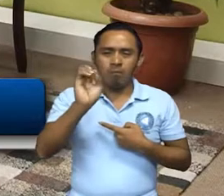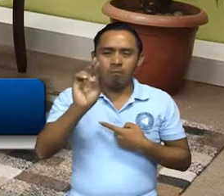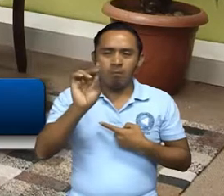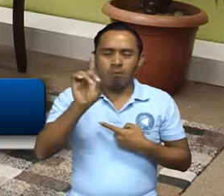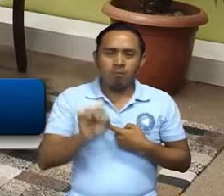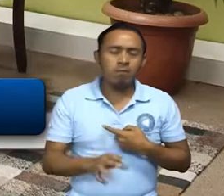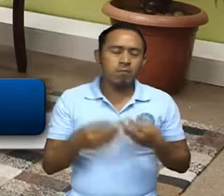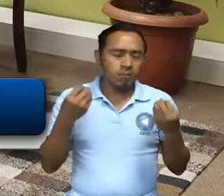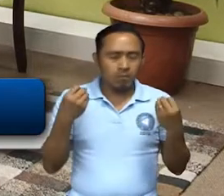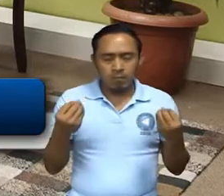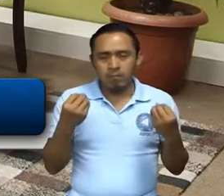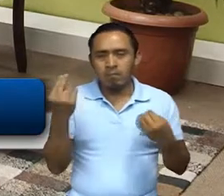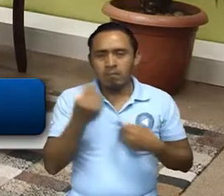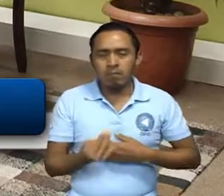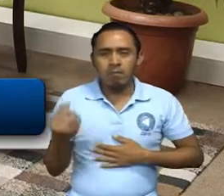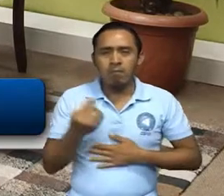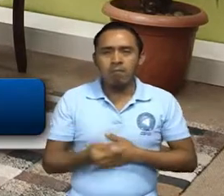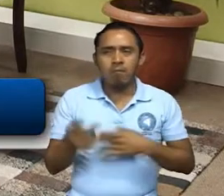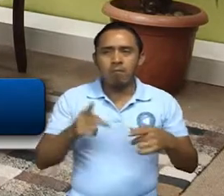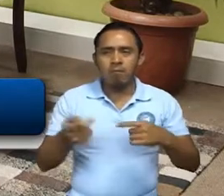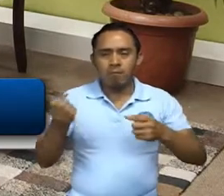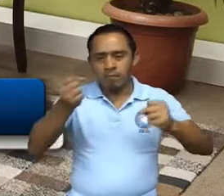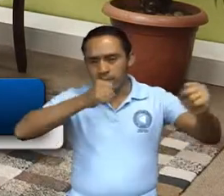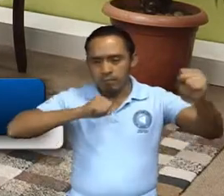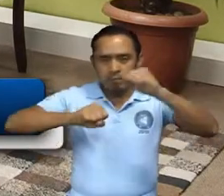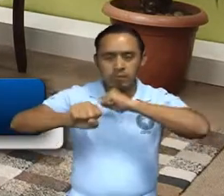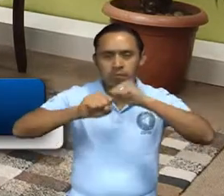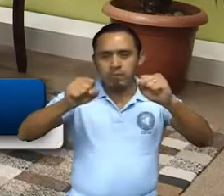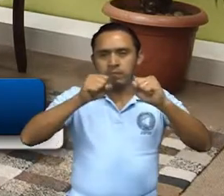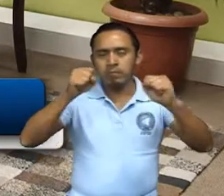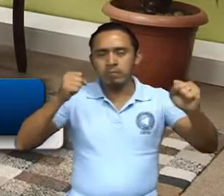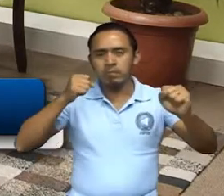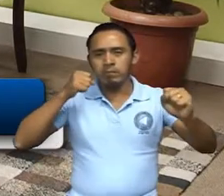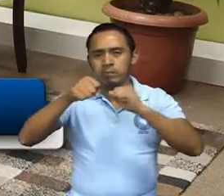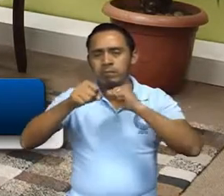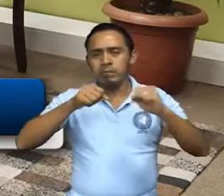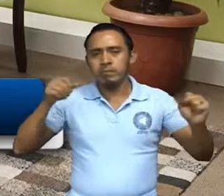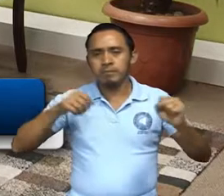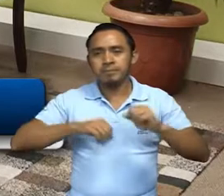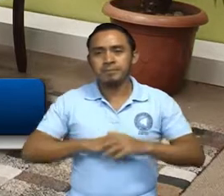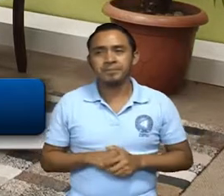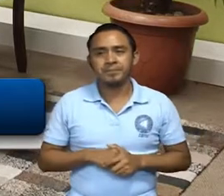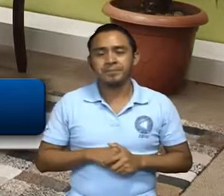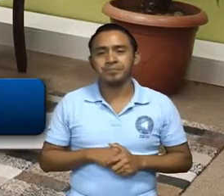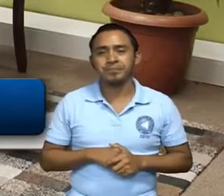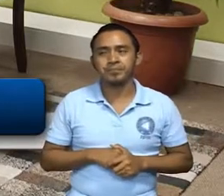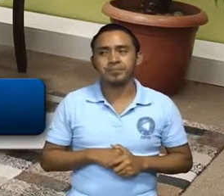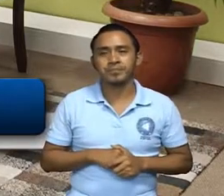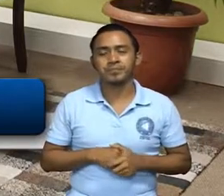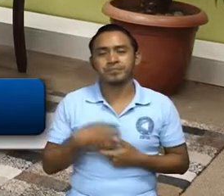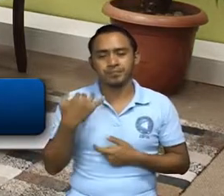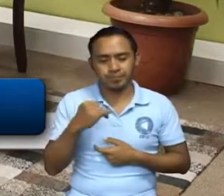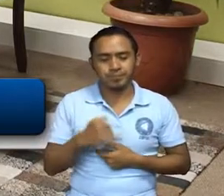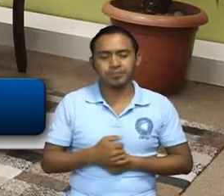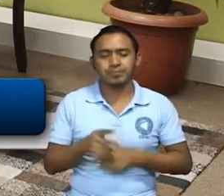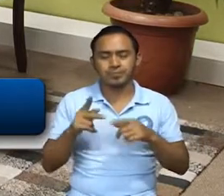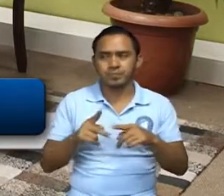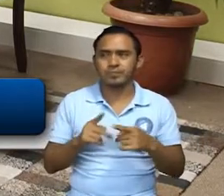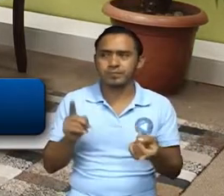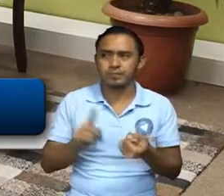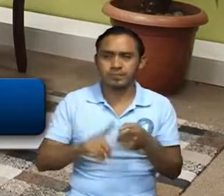muy frecuente. Personas que utilizan la lucha, pues me imagino que se dan golpes. Generalmente los pacientes que nos llegan es